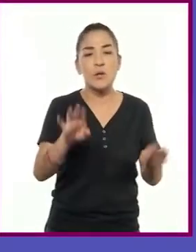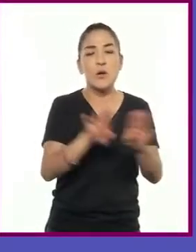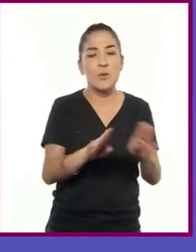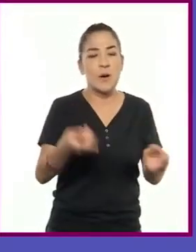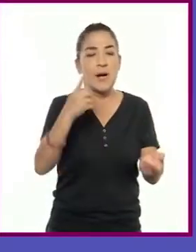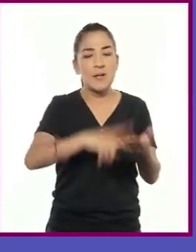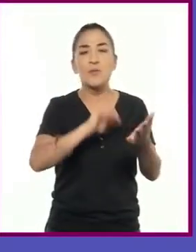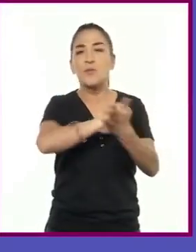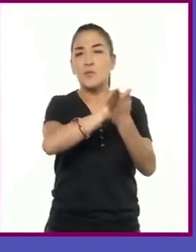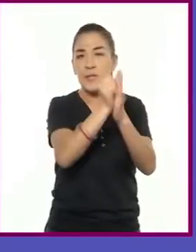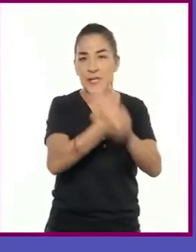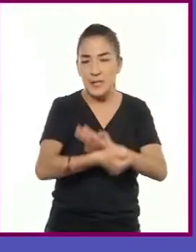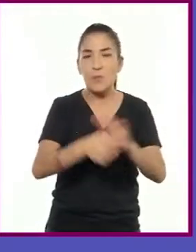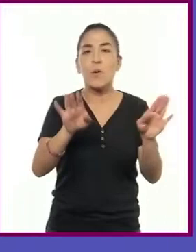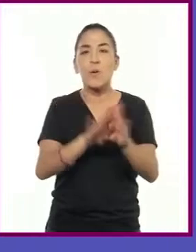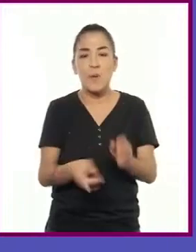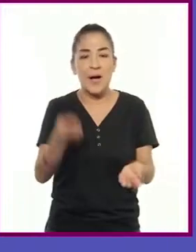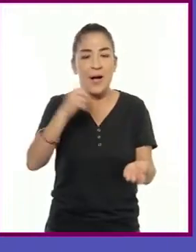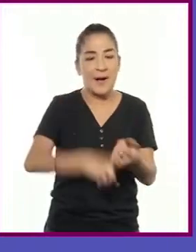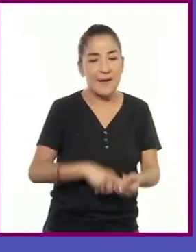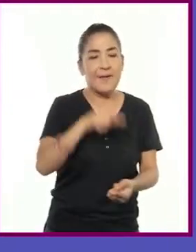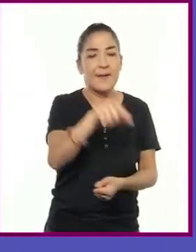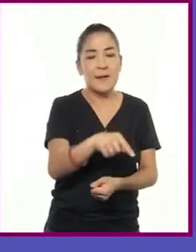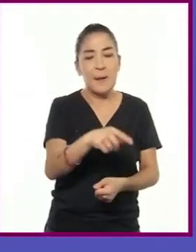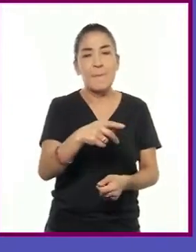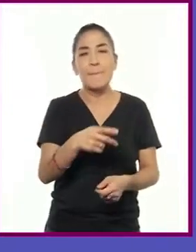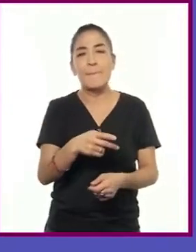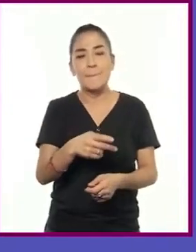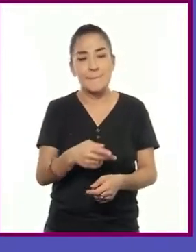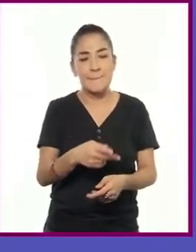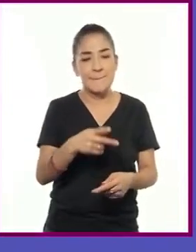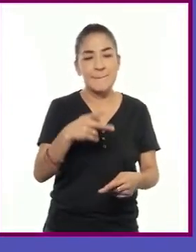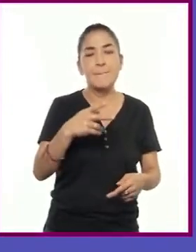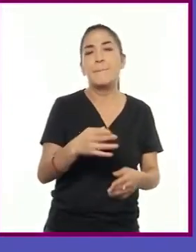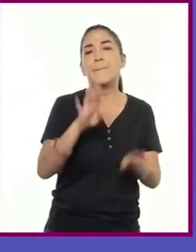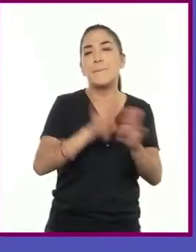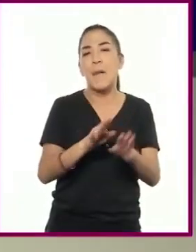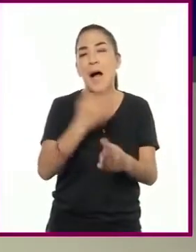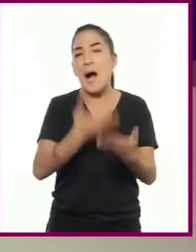comparaciones y los verbos suelen aparecer en presente o en pasado.